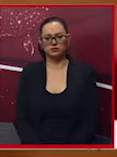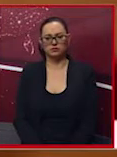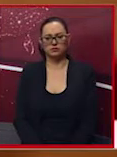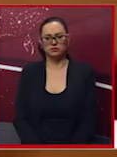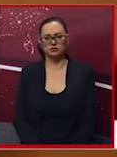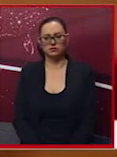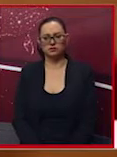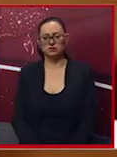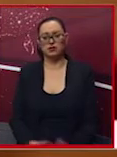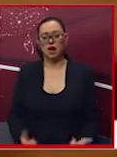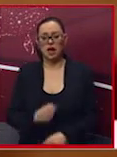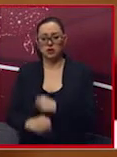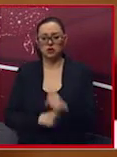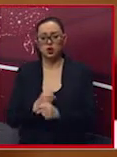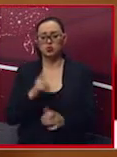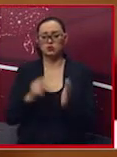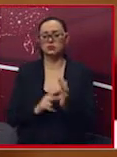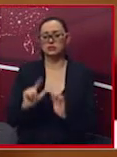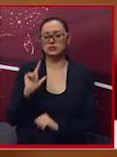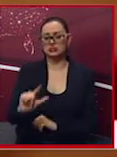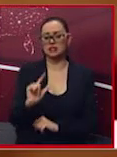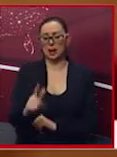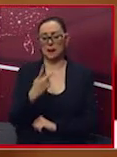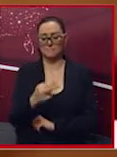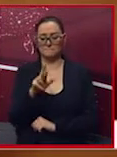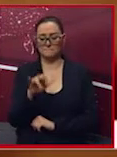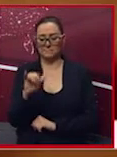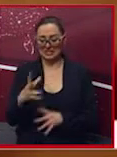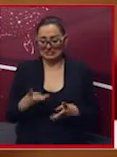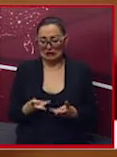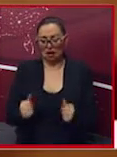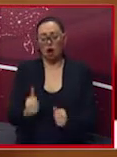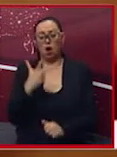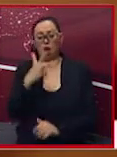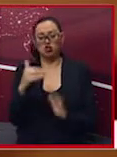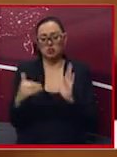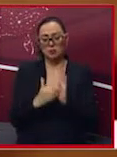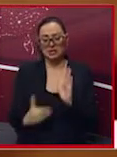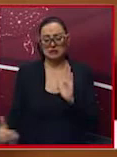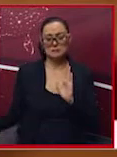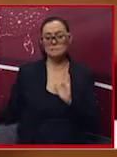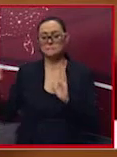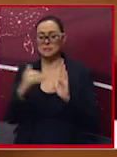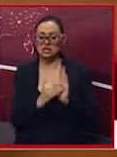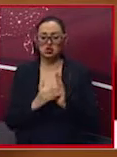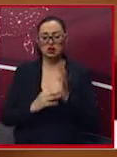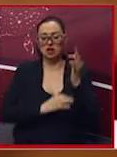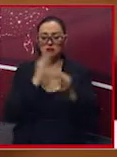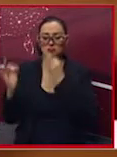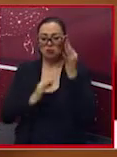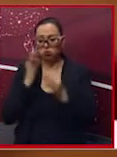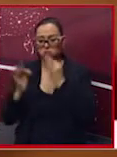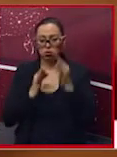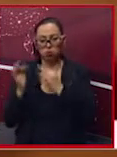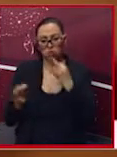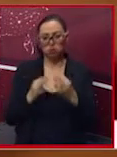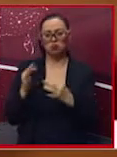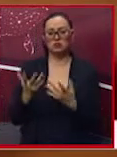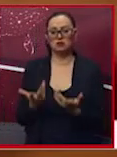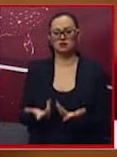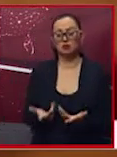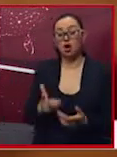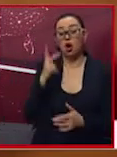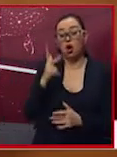Tan solo en el 2017, el PRI gastó más de 8,000 millones de pesos en comunicación social.